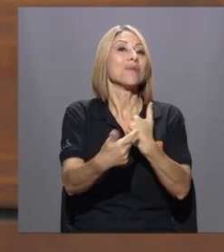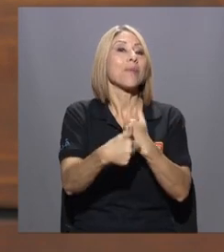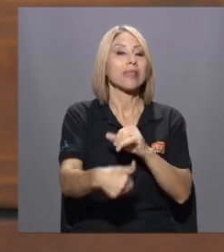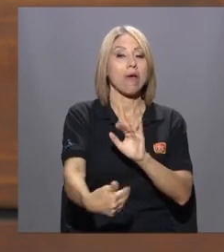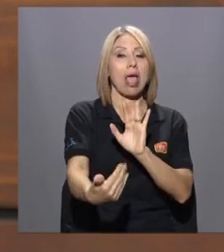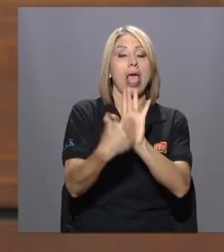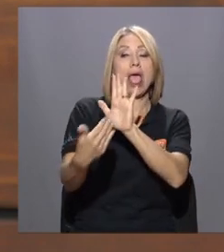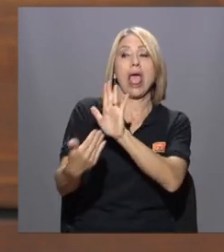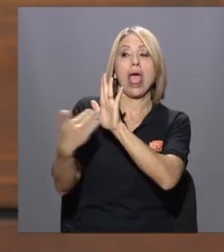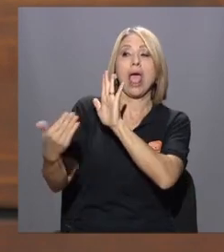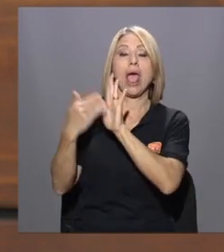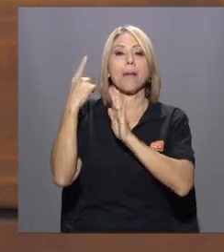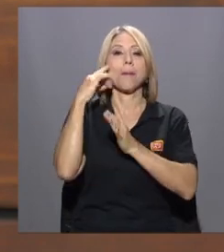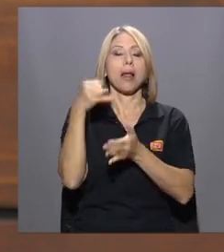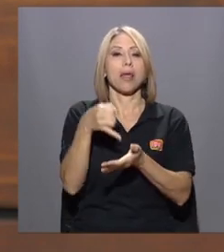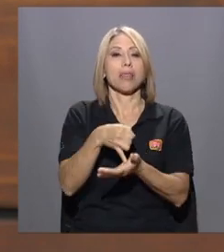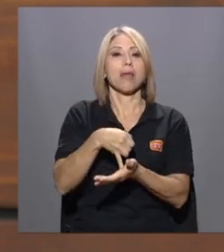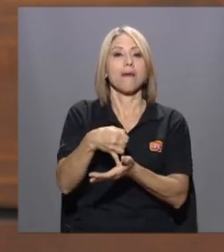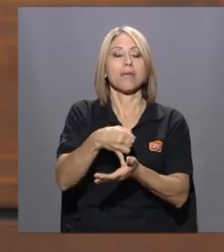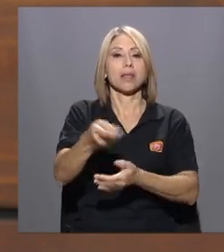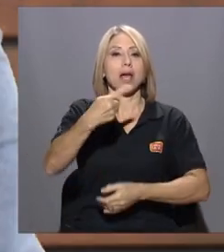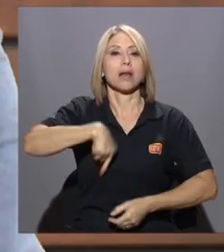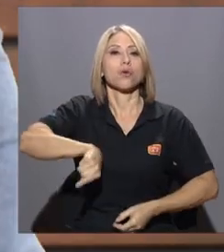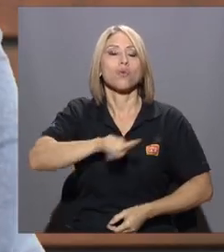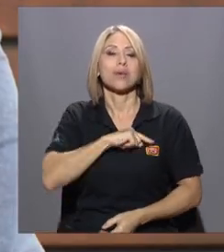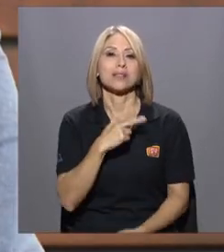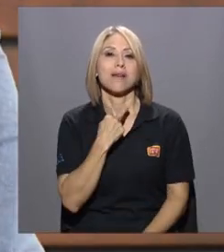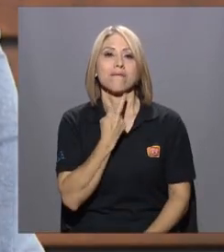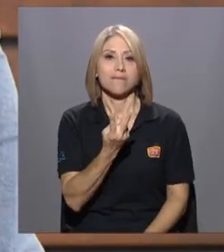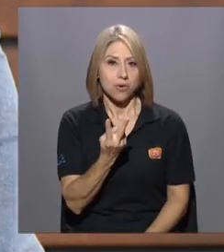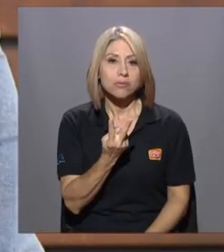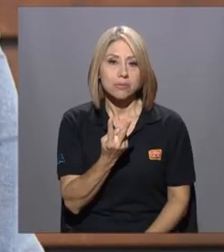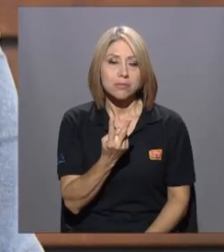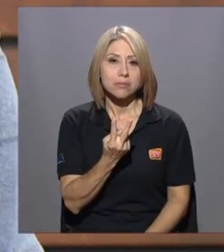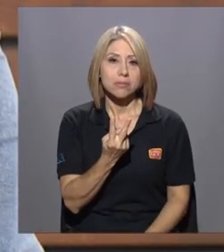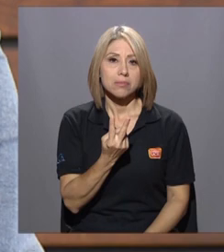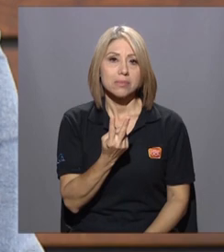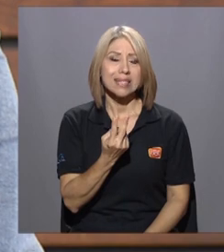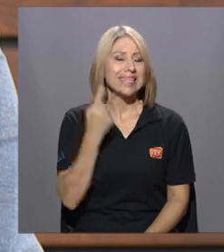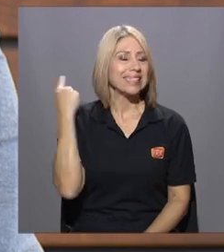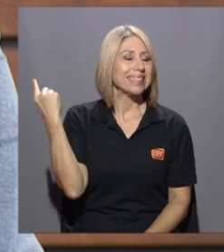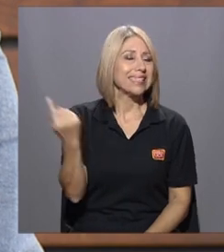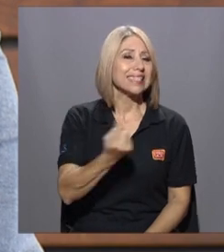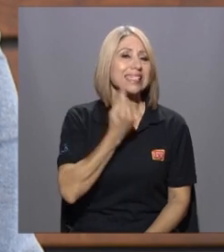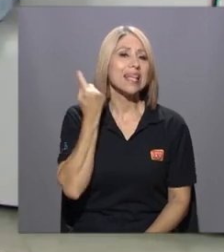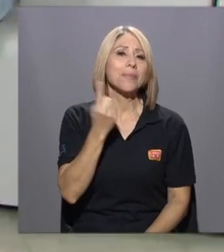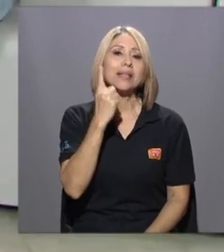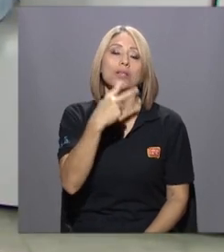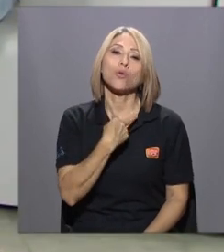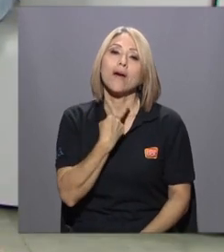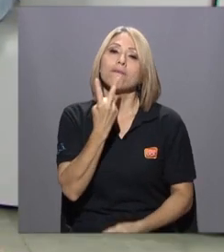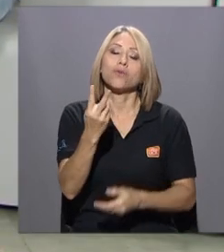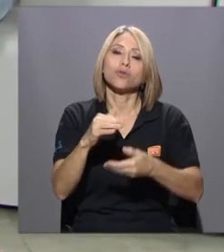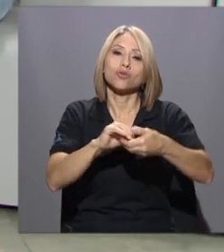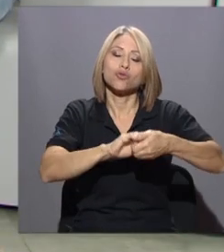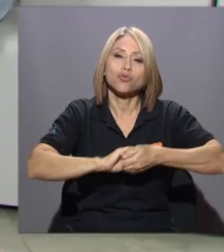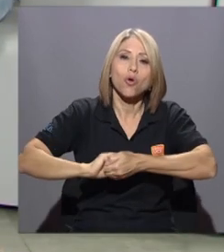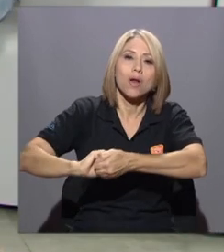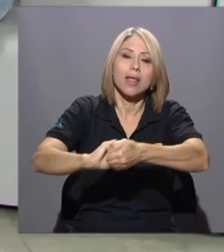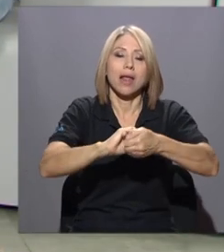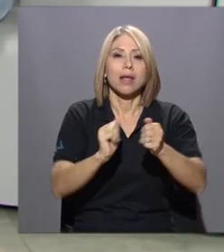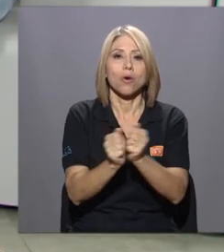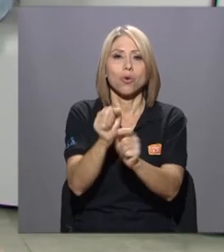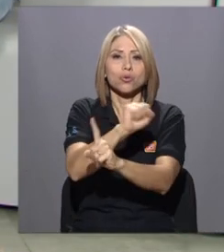fin de debilitar nuestra voz, que ha sido siempre una voz solidaria con la